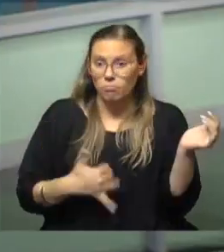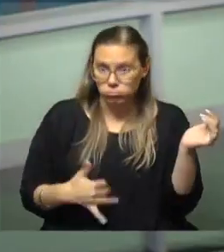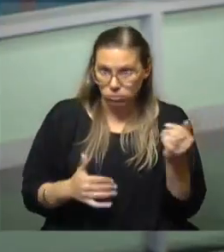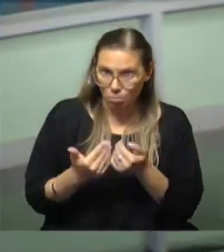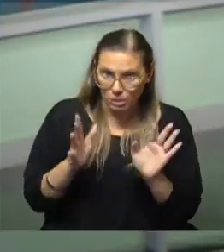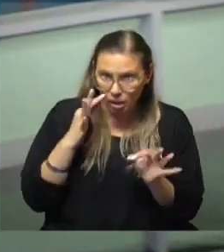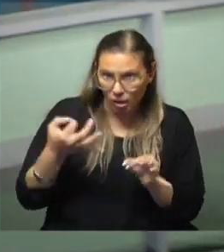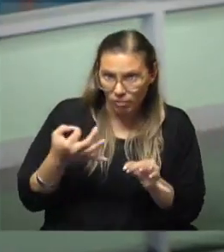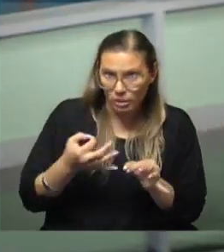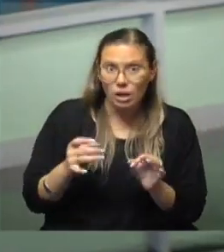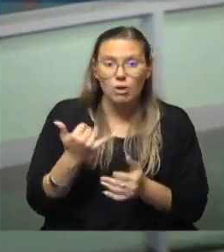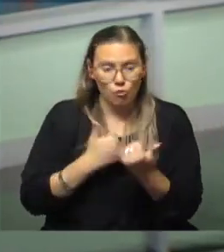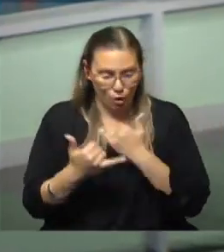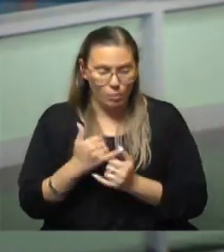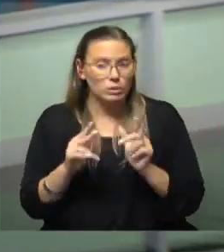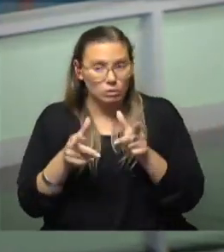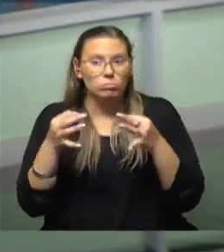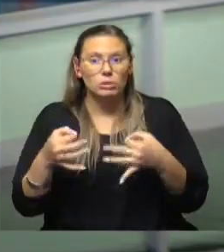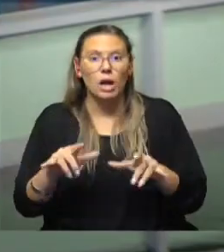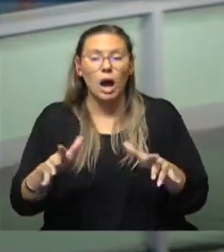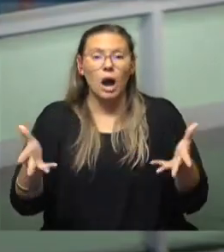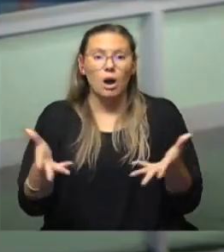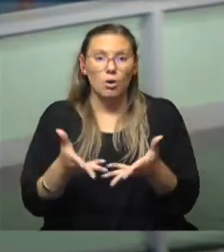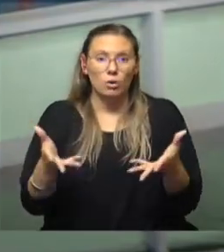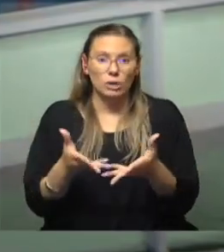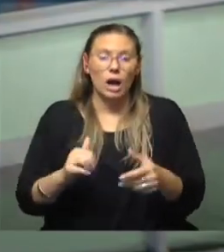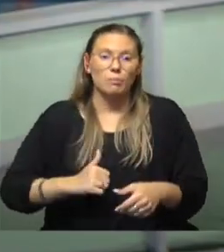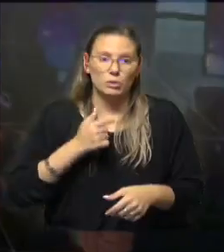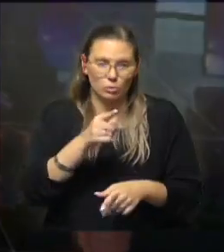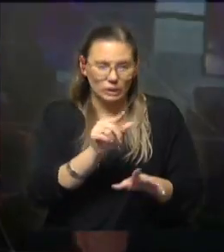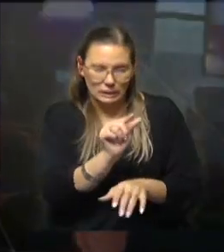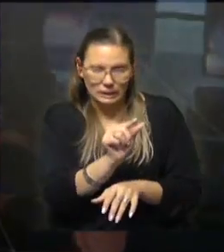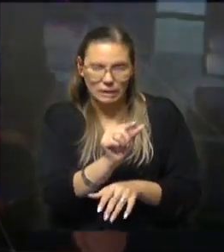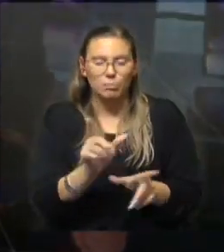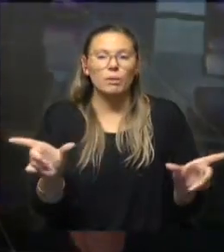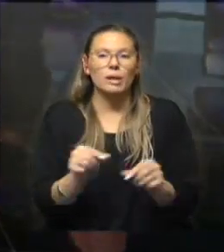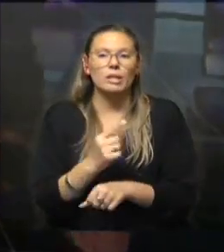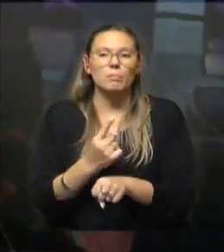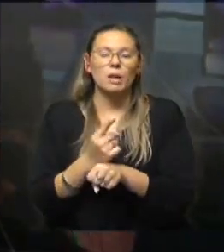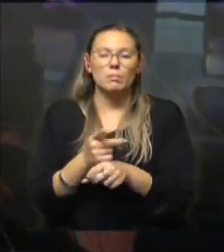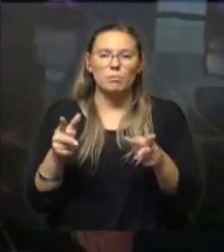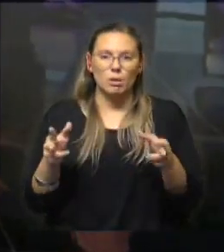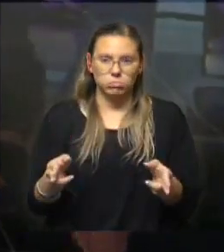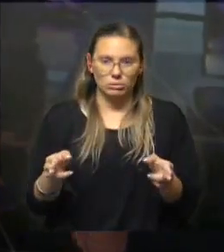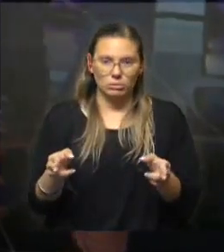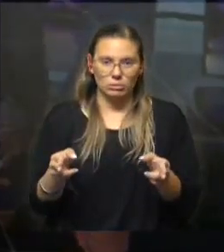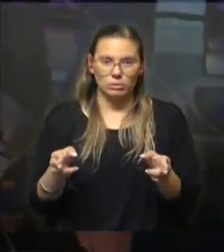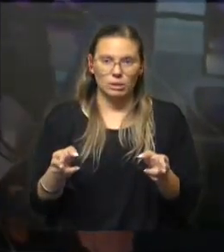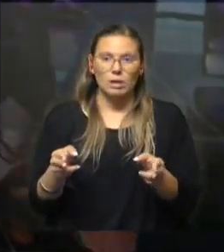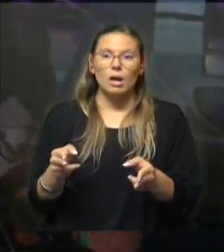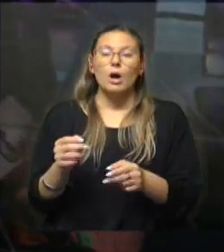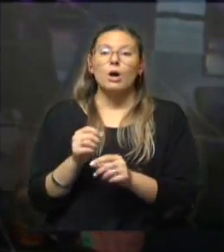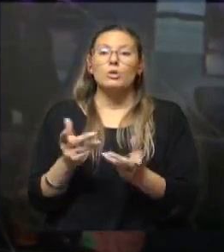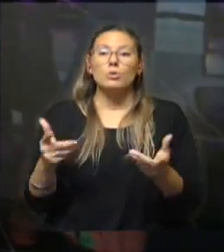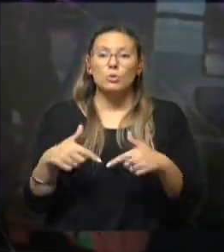Estamos exacto. Ahí con los datos correctos. Y bueno, nosotros ahora vamos a aprovechar. Ustedes se quedan ahí porque van a cerrar el primer obviamente. Bloque. Obviamente. Nos ¿okay? encanta. Por favor, puede ser.